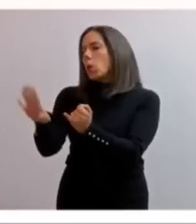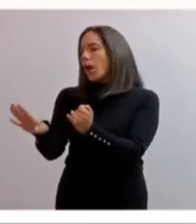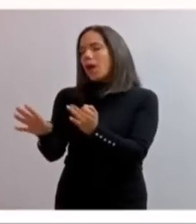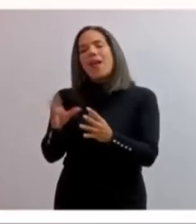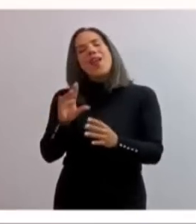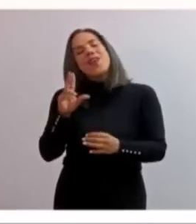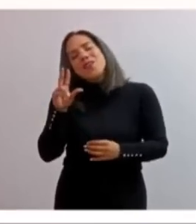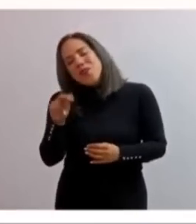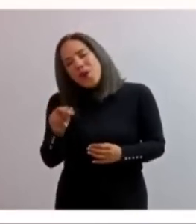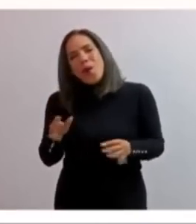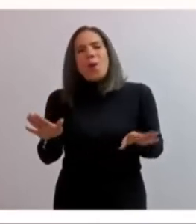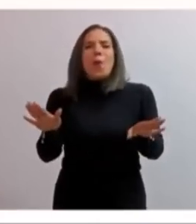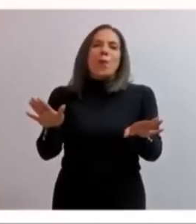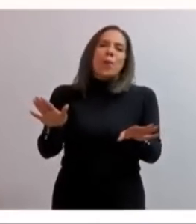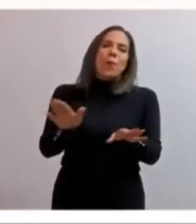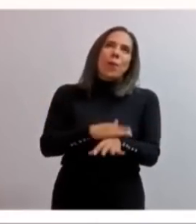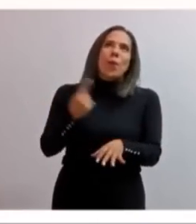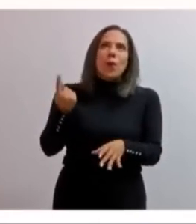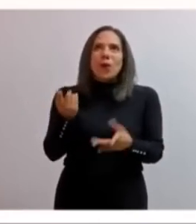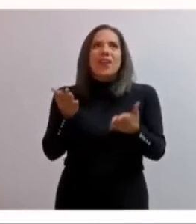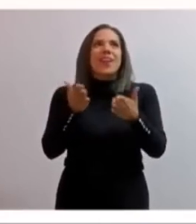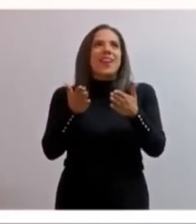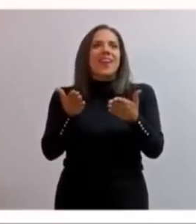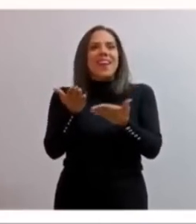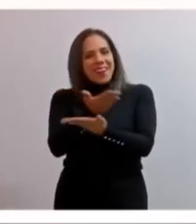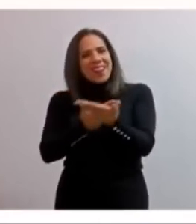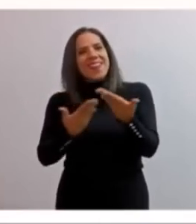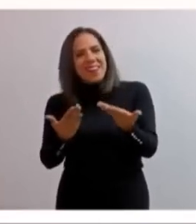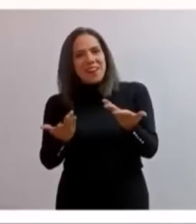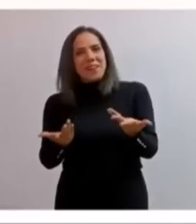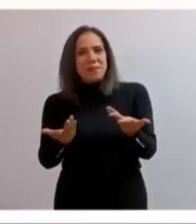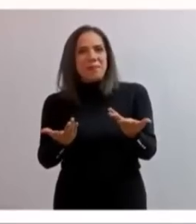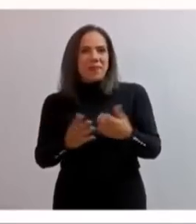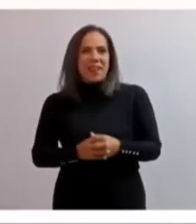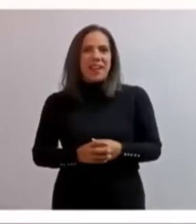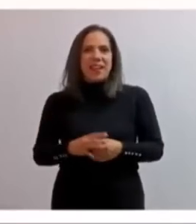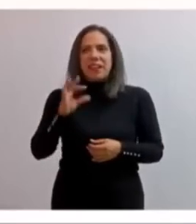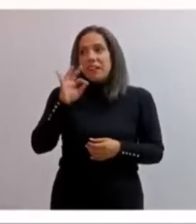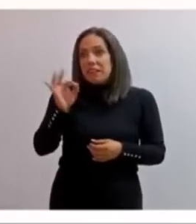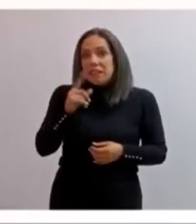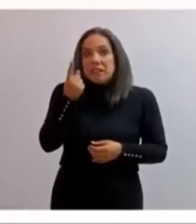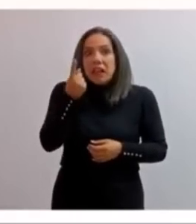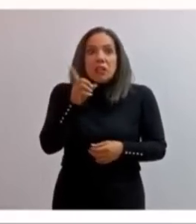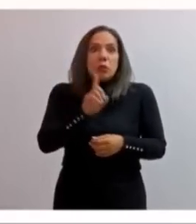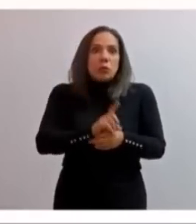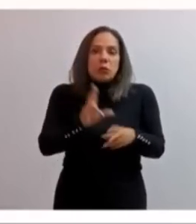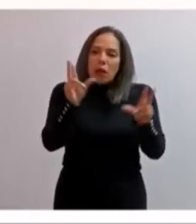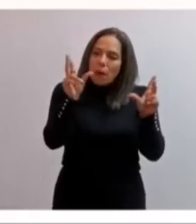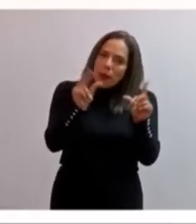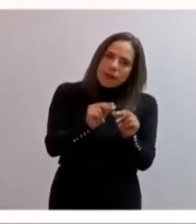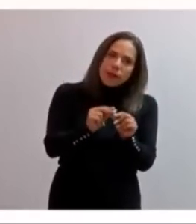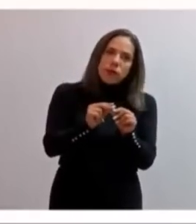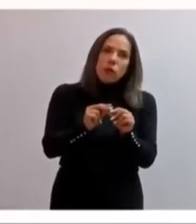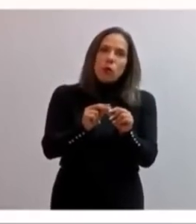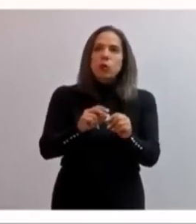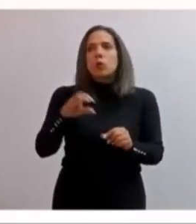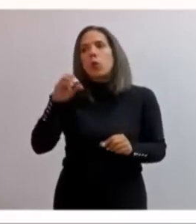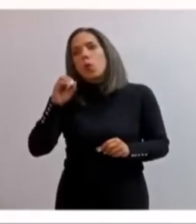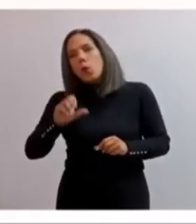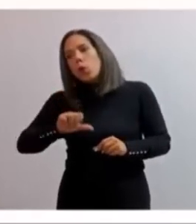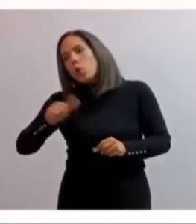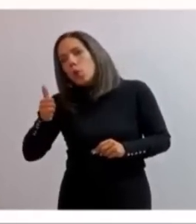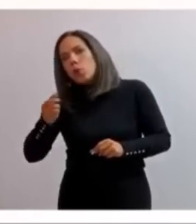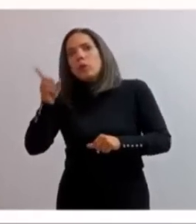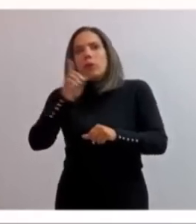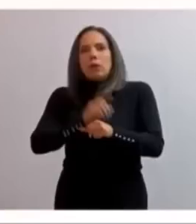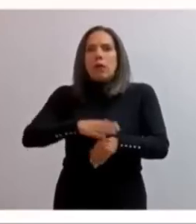en un periodo, digamos, más pequeño, o porque el jardín de niños o